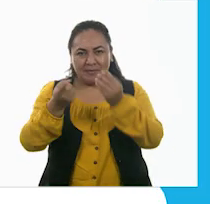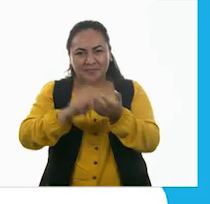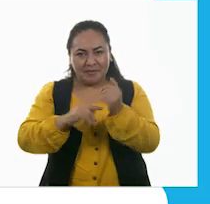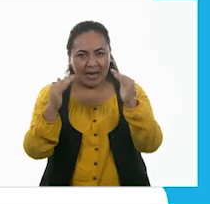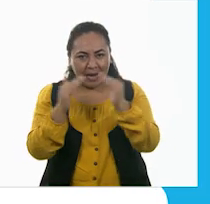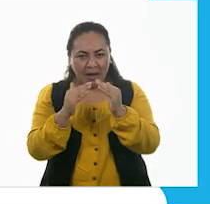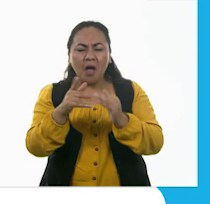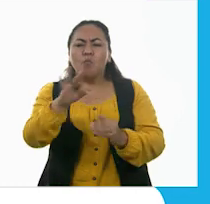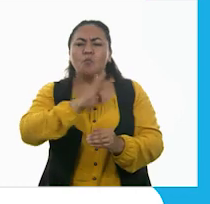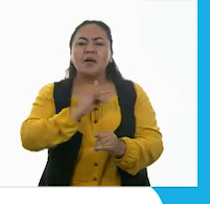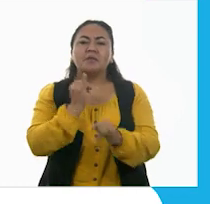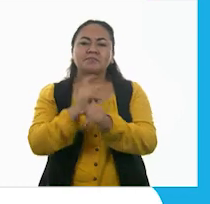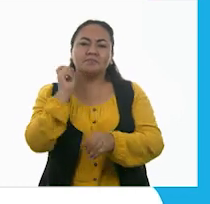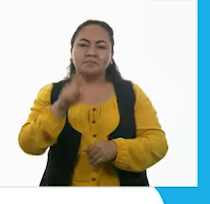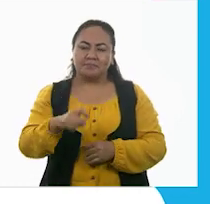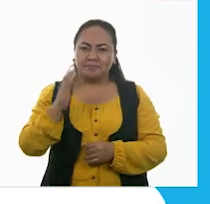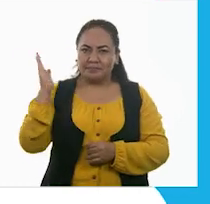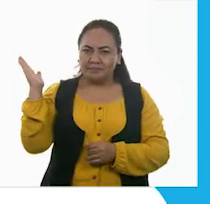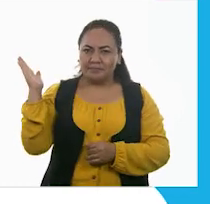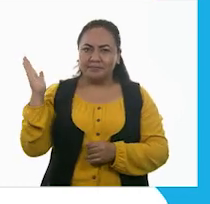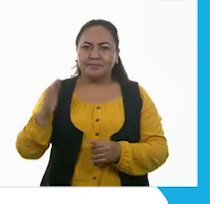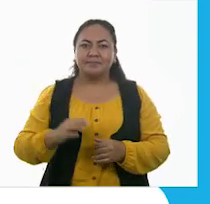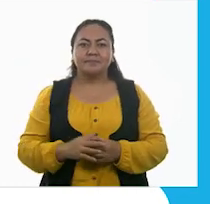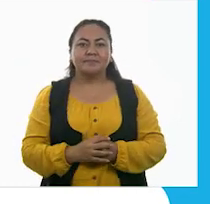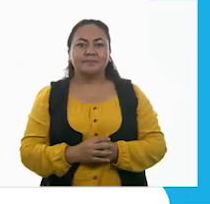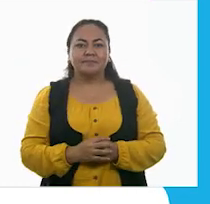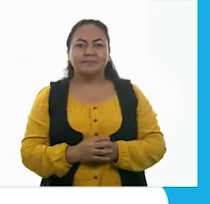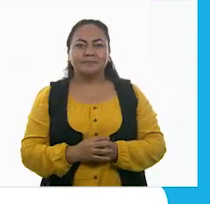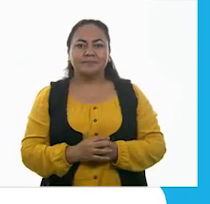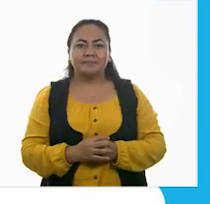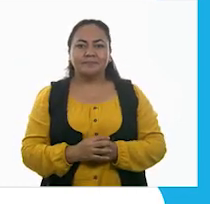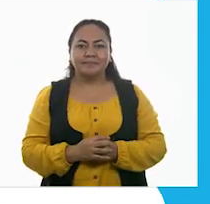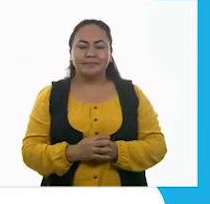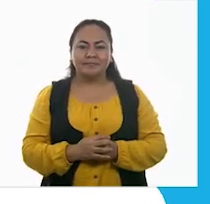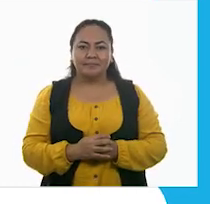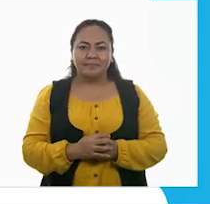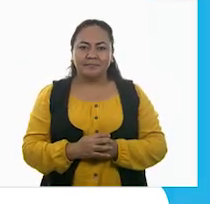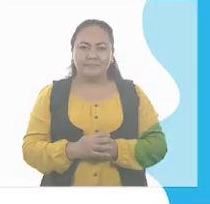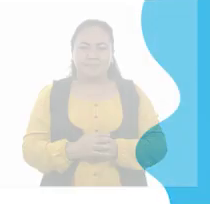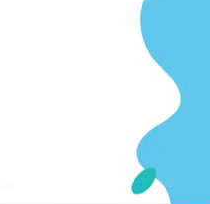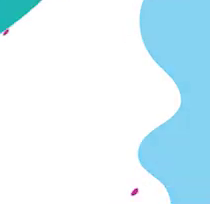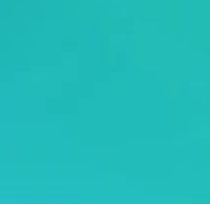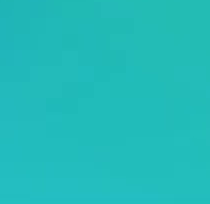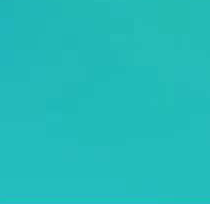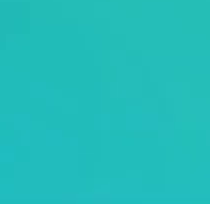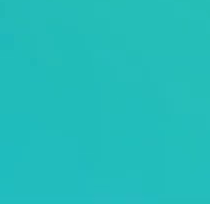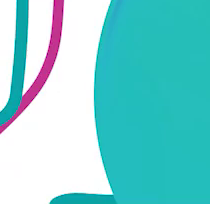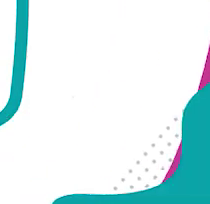encontrar en la siguiente liga: aprendeencasa.cep.gob.mx.